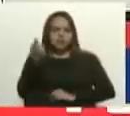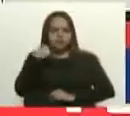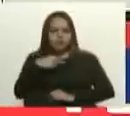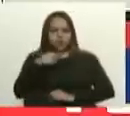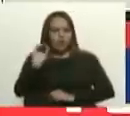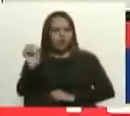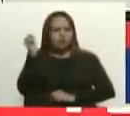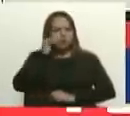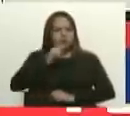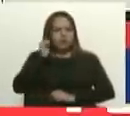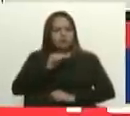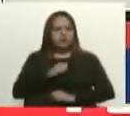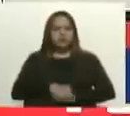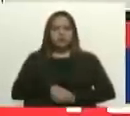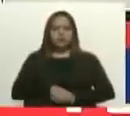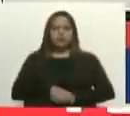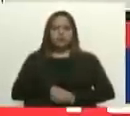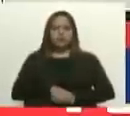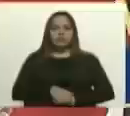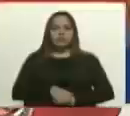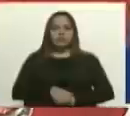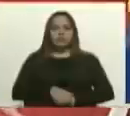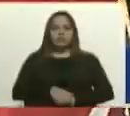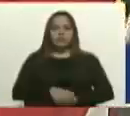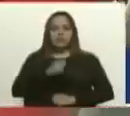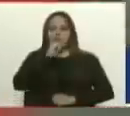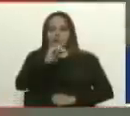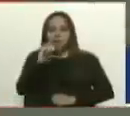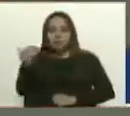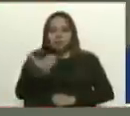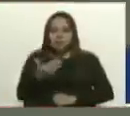sábado. Aunque las noticias llegan aquí retardadas.